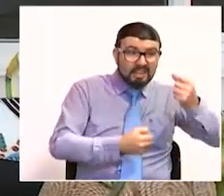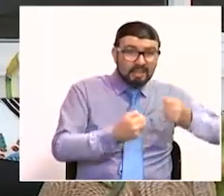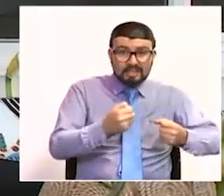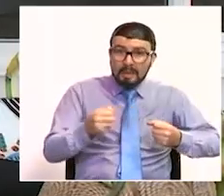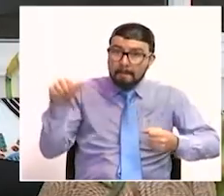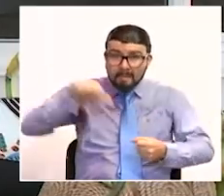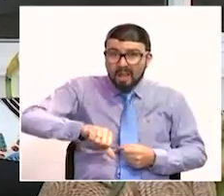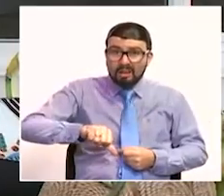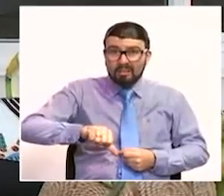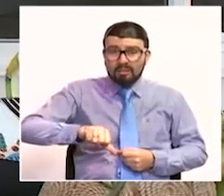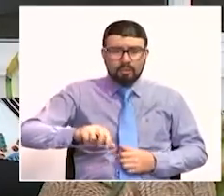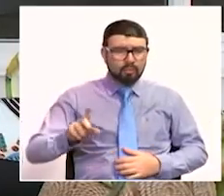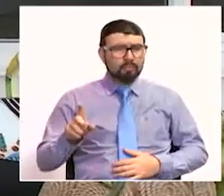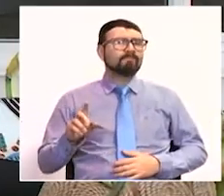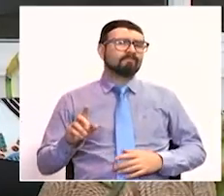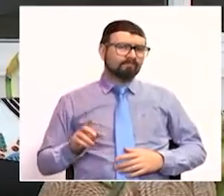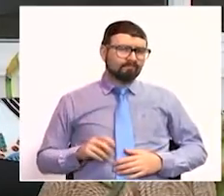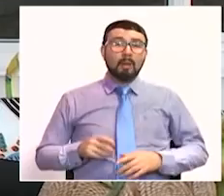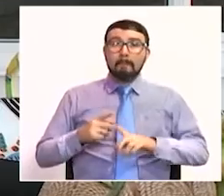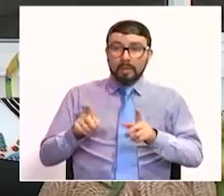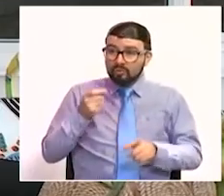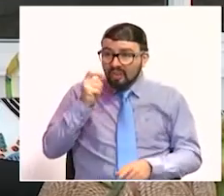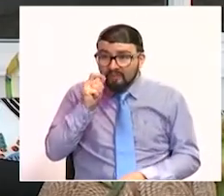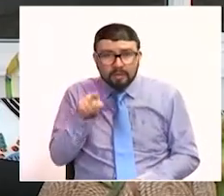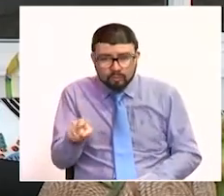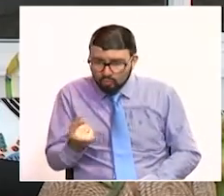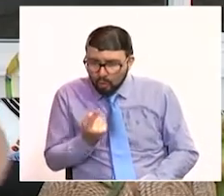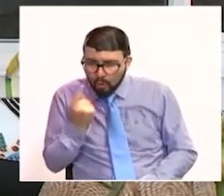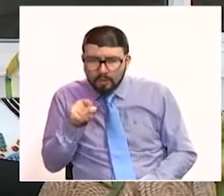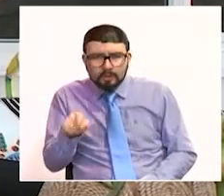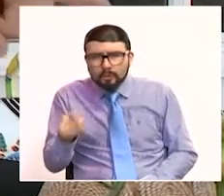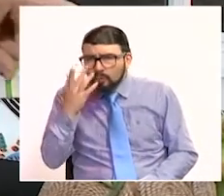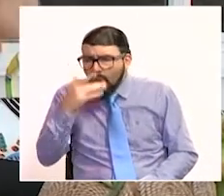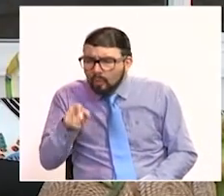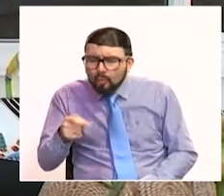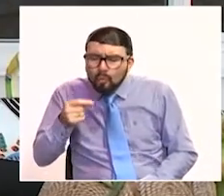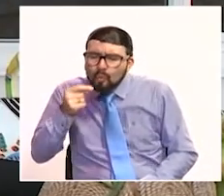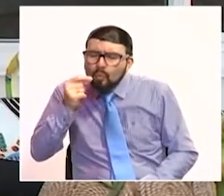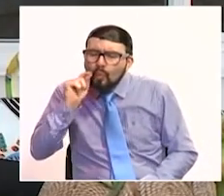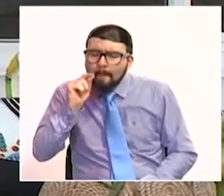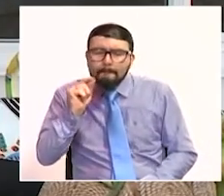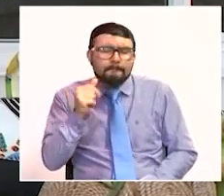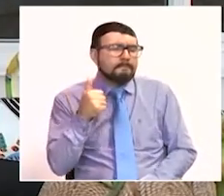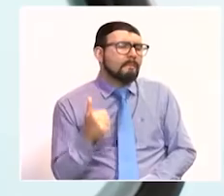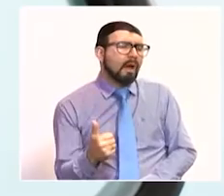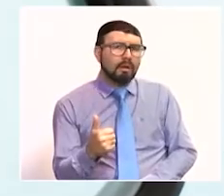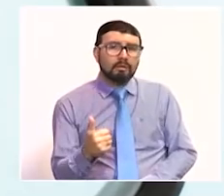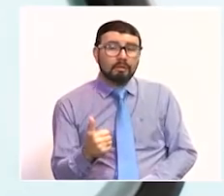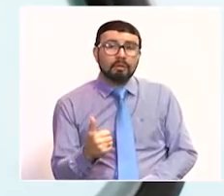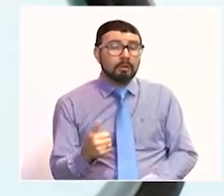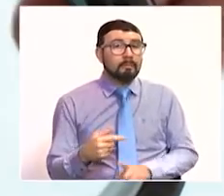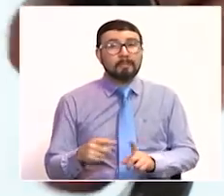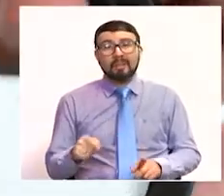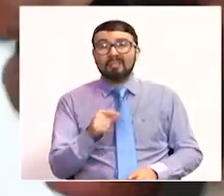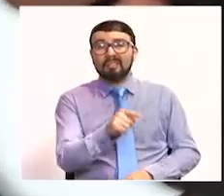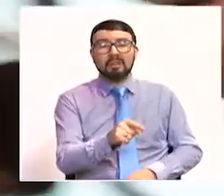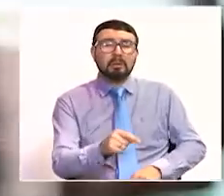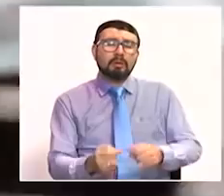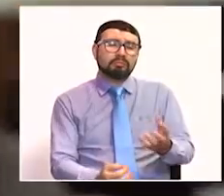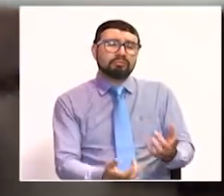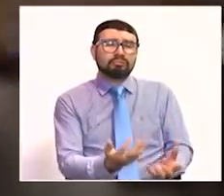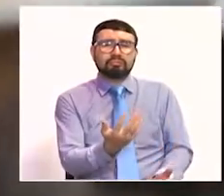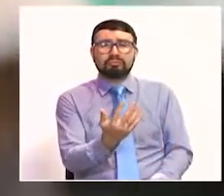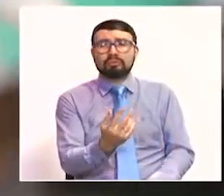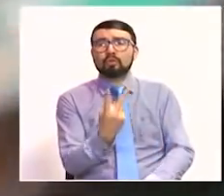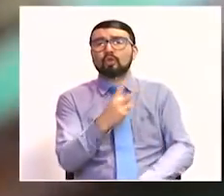acabado de hacer, expreso, es buenísimo para la salud. ¿Cuándo se daña? Cuando lo dejan en una chocolatera o en una greca más de 2 horas. Ahí